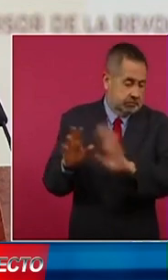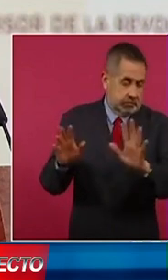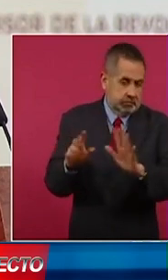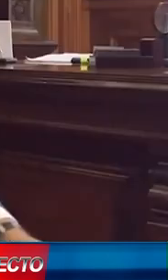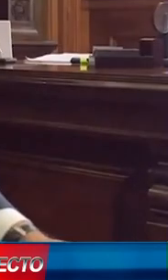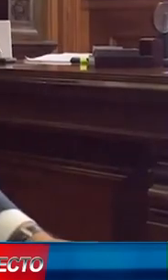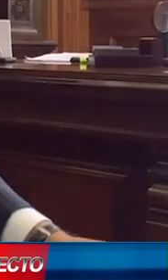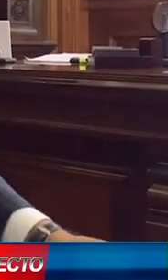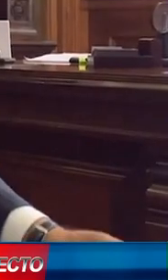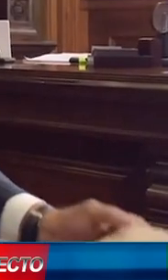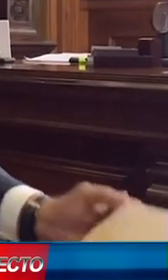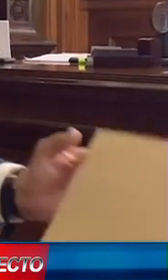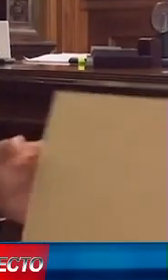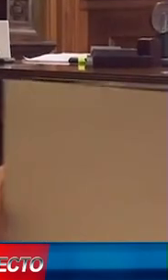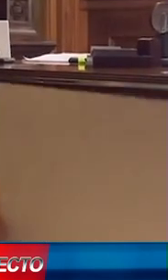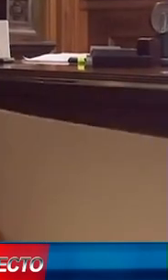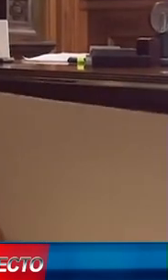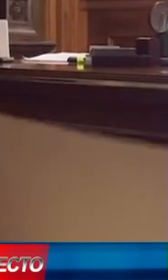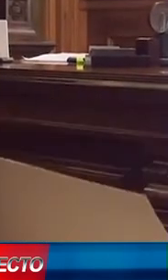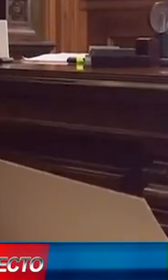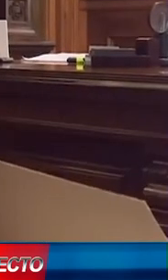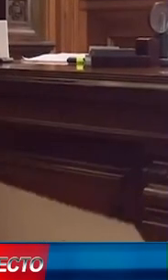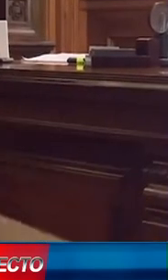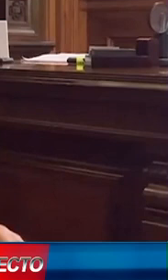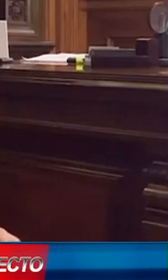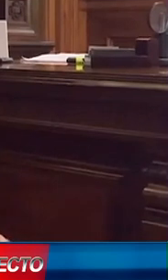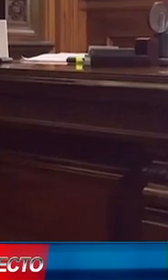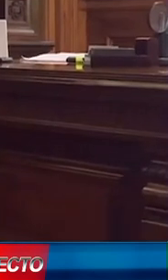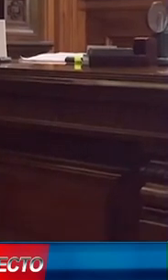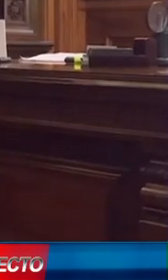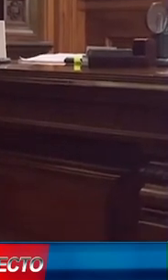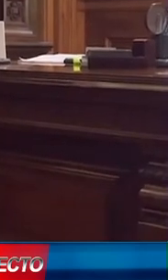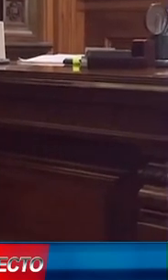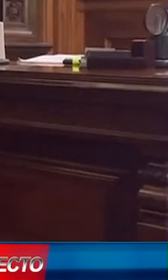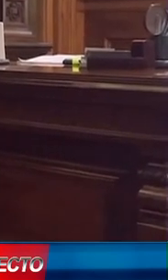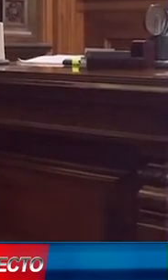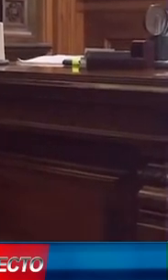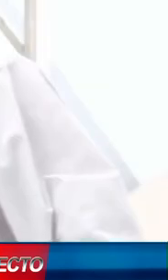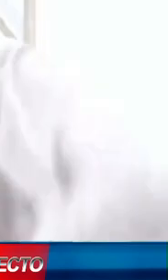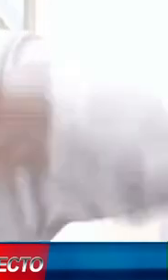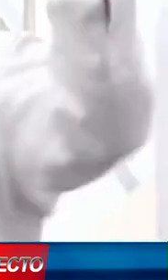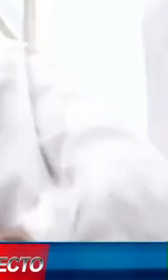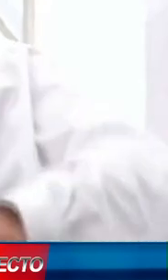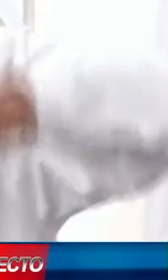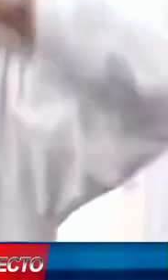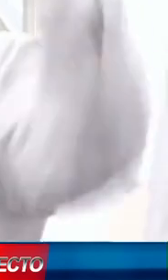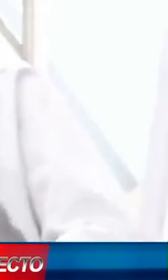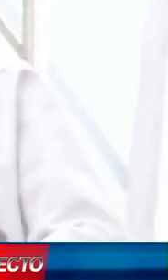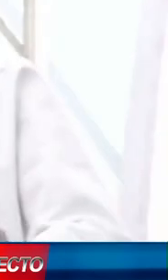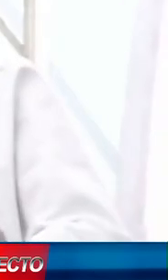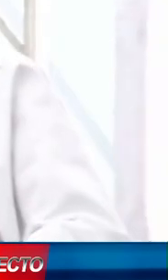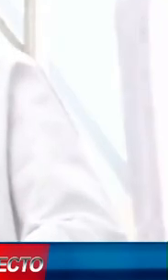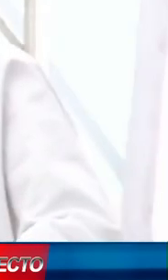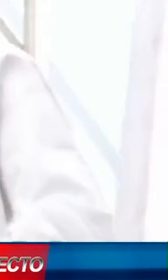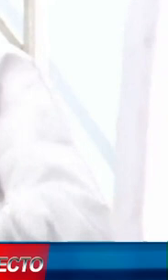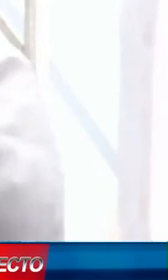en México una buena parte de los servicios que se prestan en reducido en algunos de los estados están directamente relacionados con